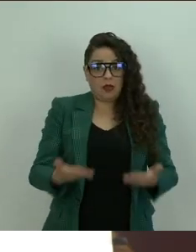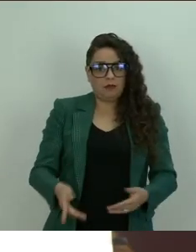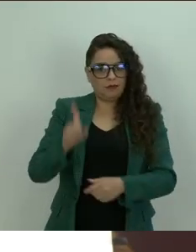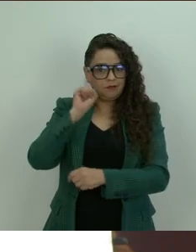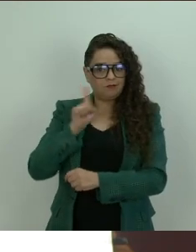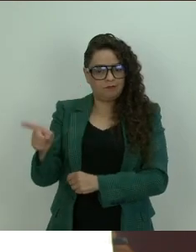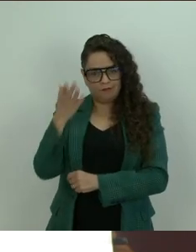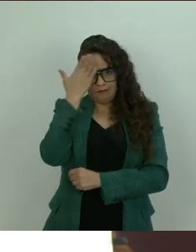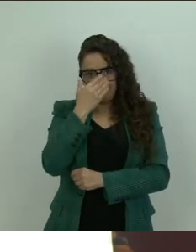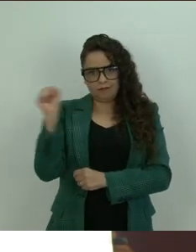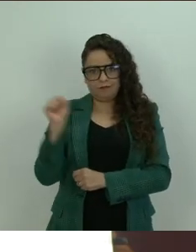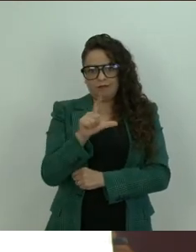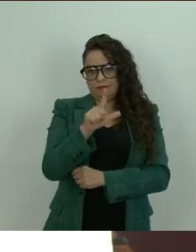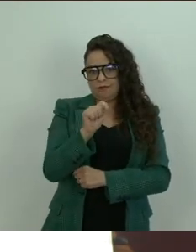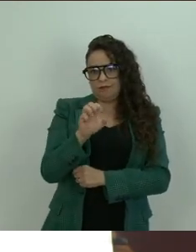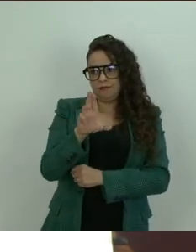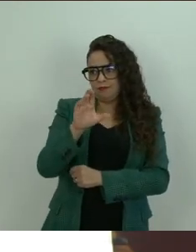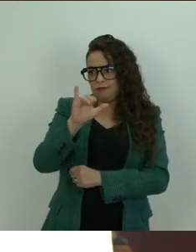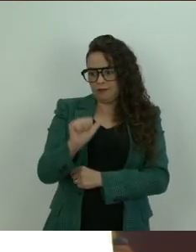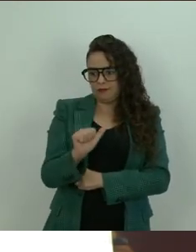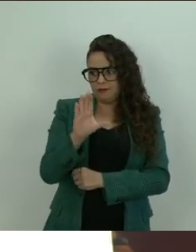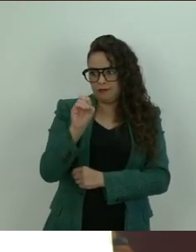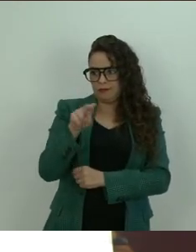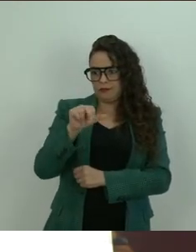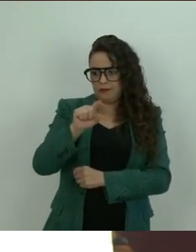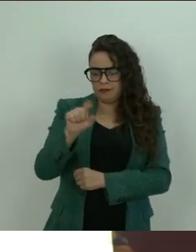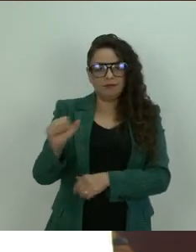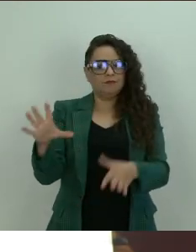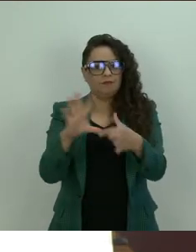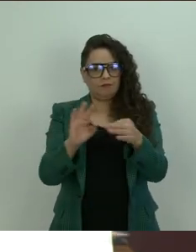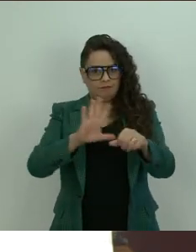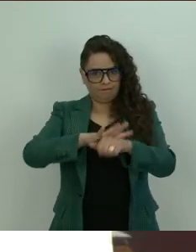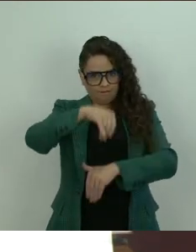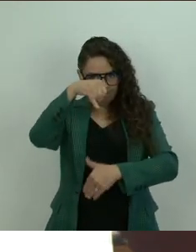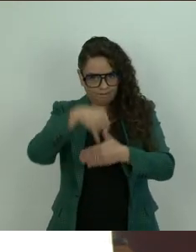Bonifaz. Bienvenidas y bienvenidos a esta conferencia. Muchas gracias.